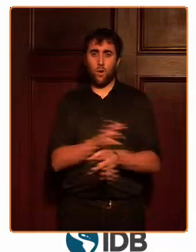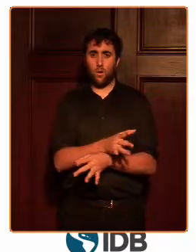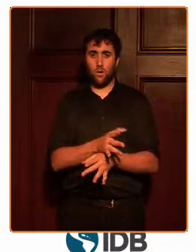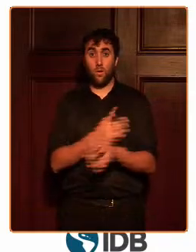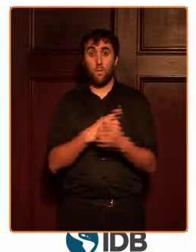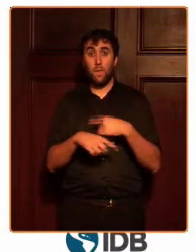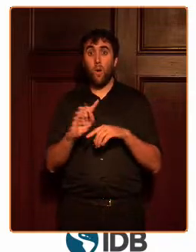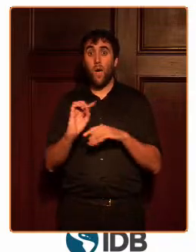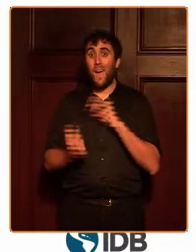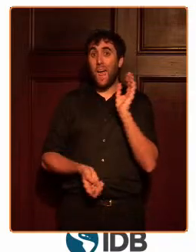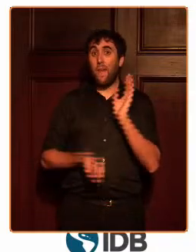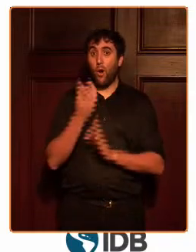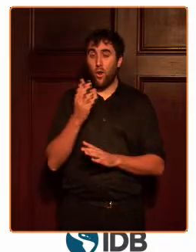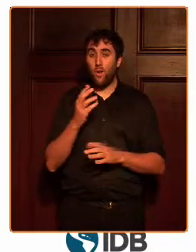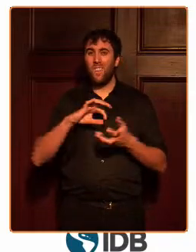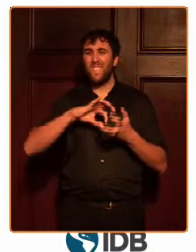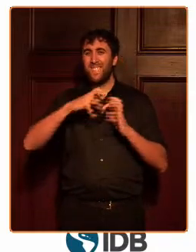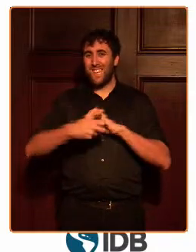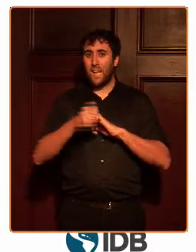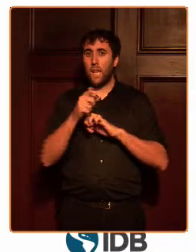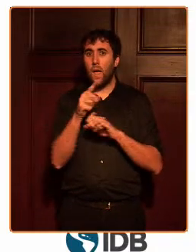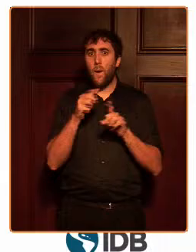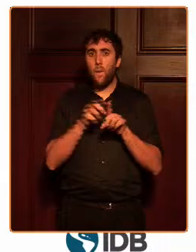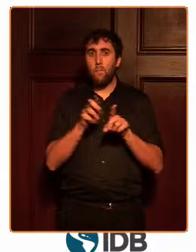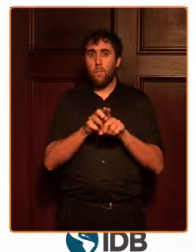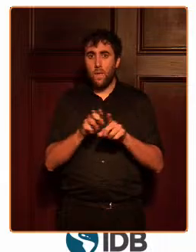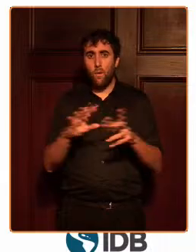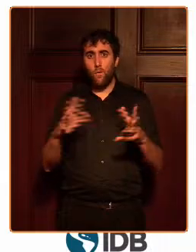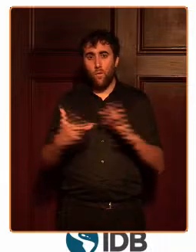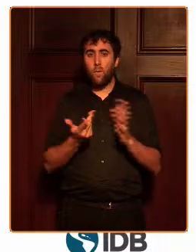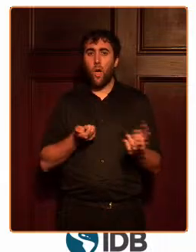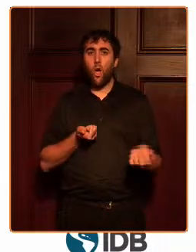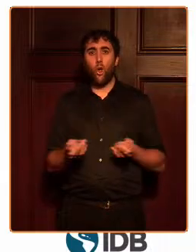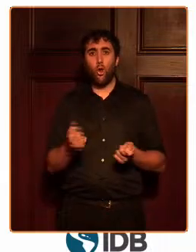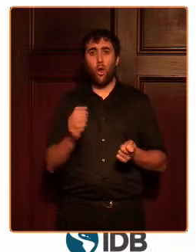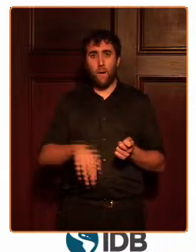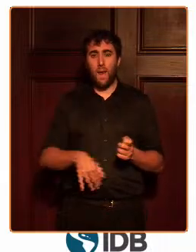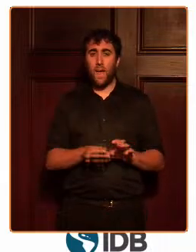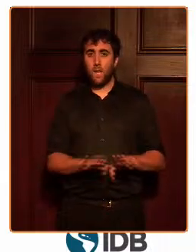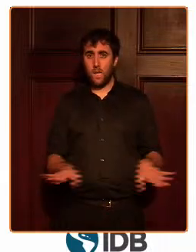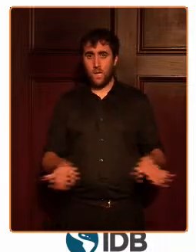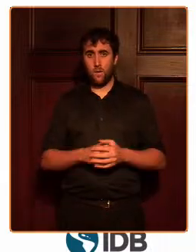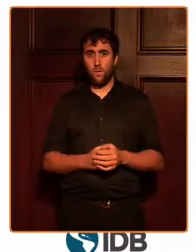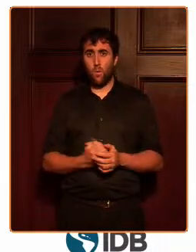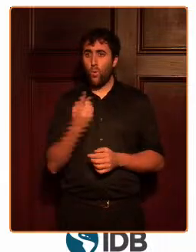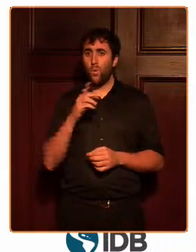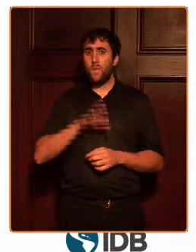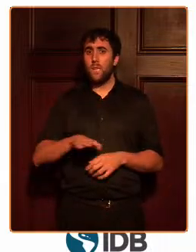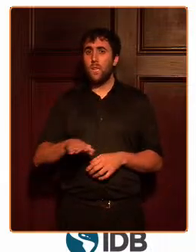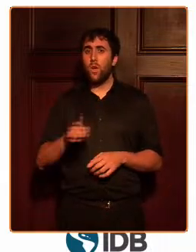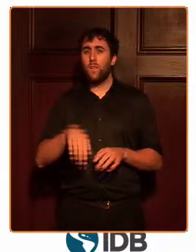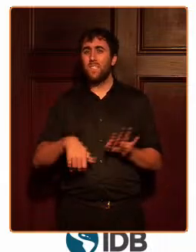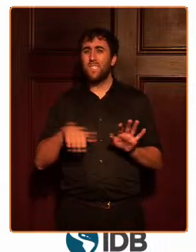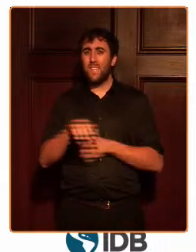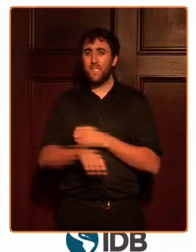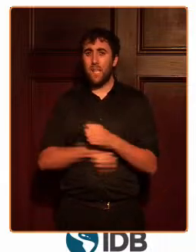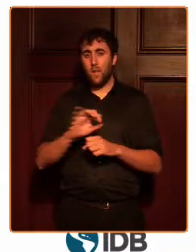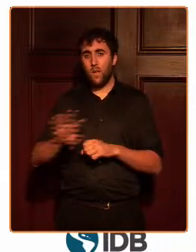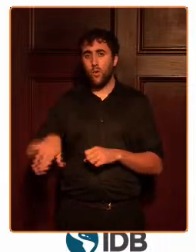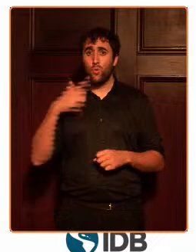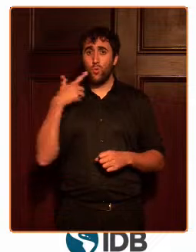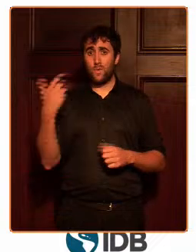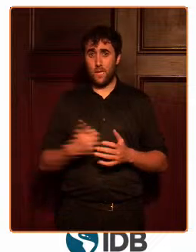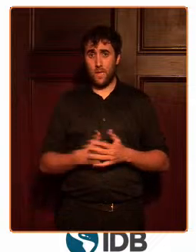se ha visto forzado a introducir controles parentales en ChatGPT después de que un niño de 16 años se